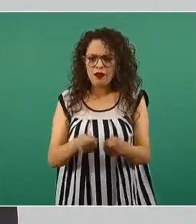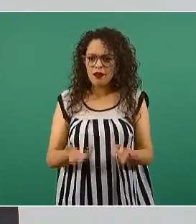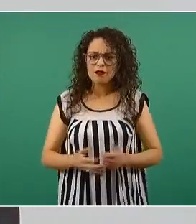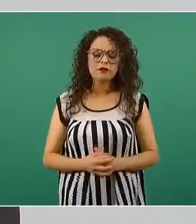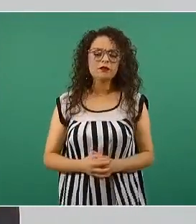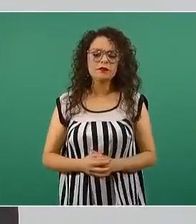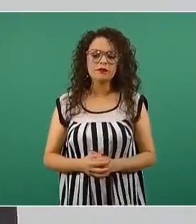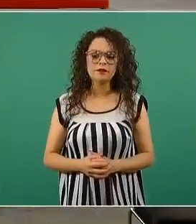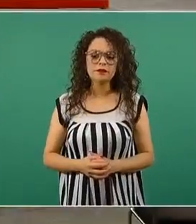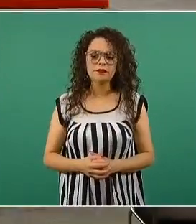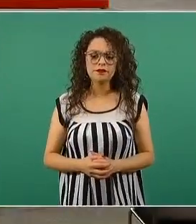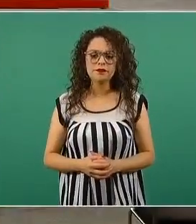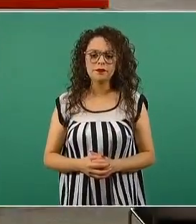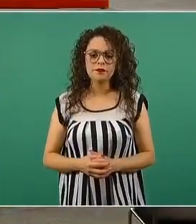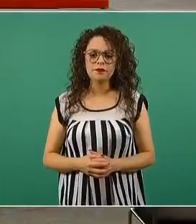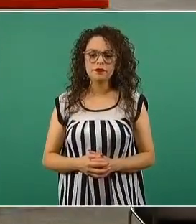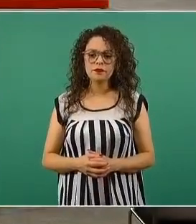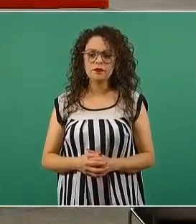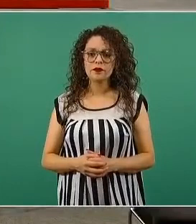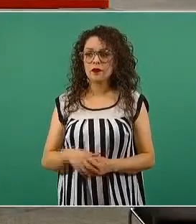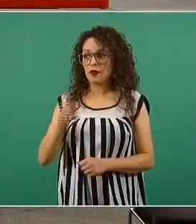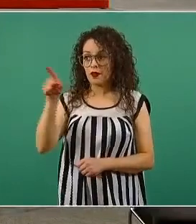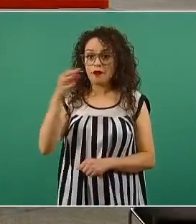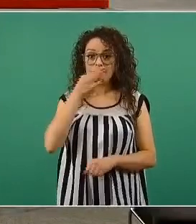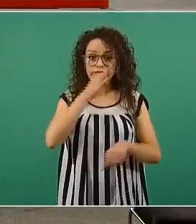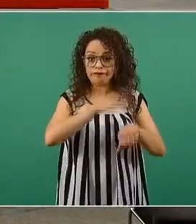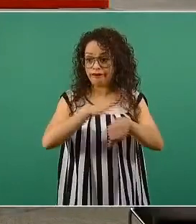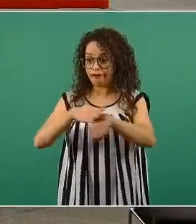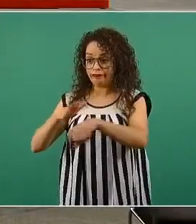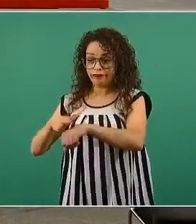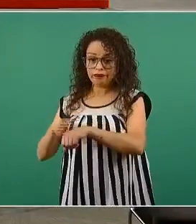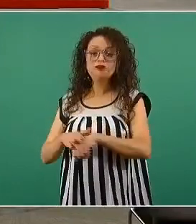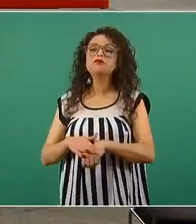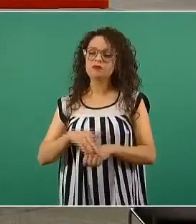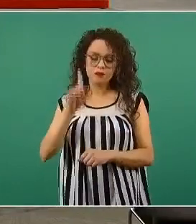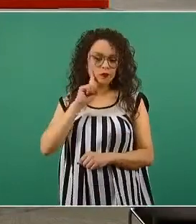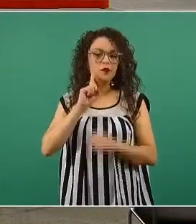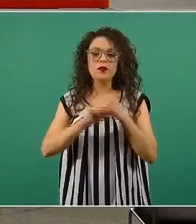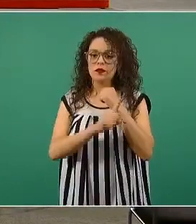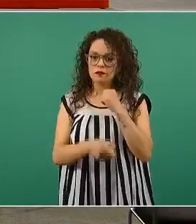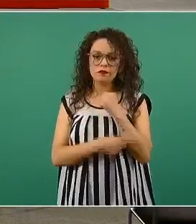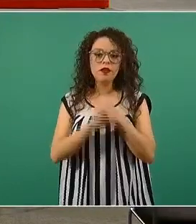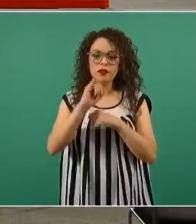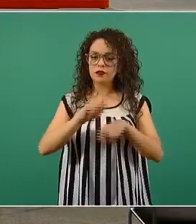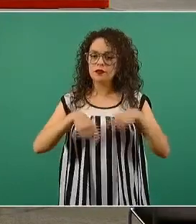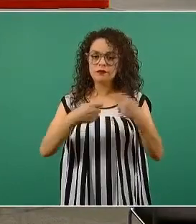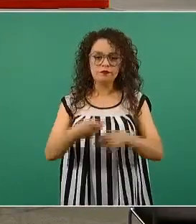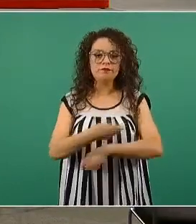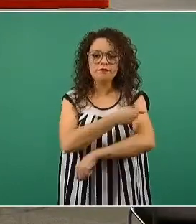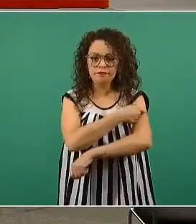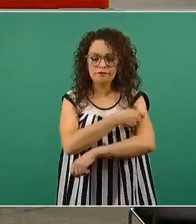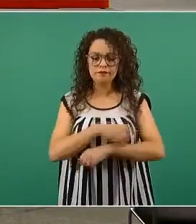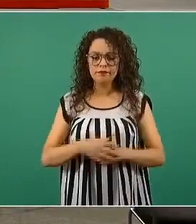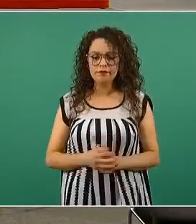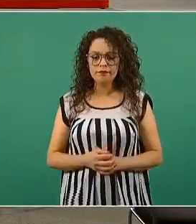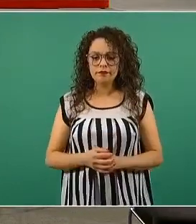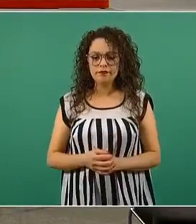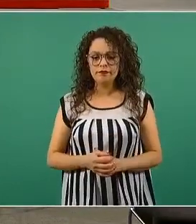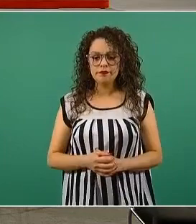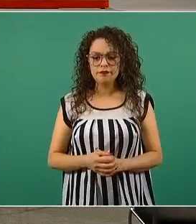de su campaña. Yo creo que desde una perspectiva también como